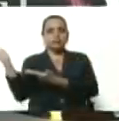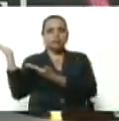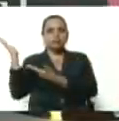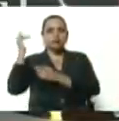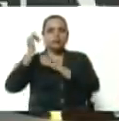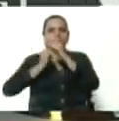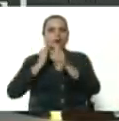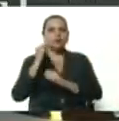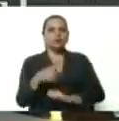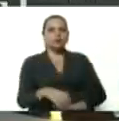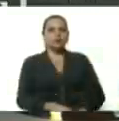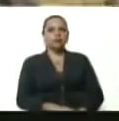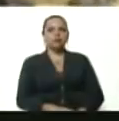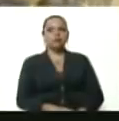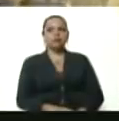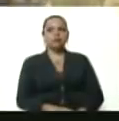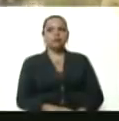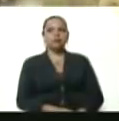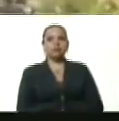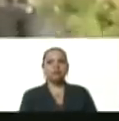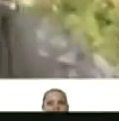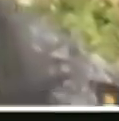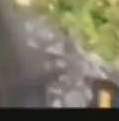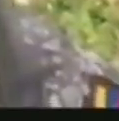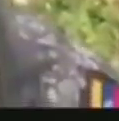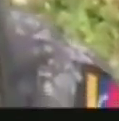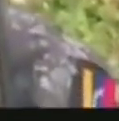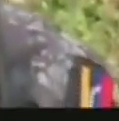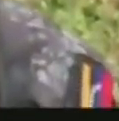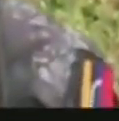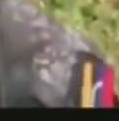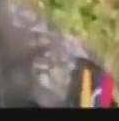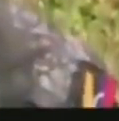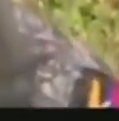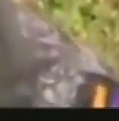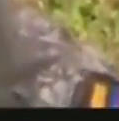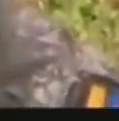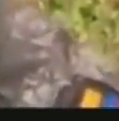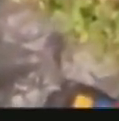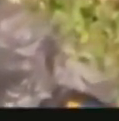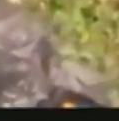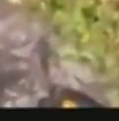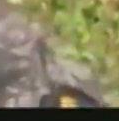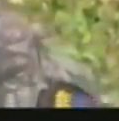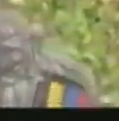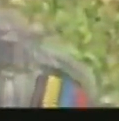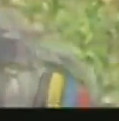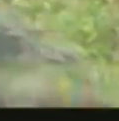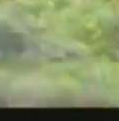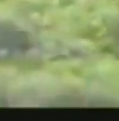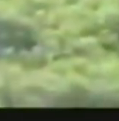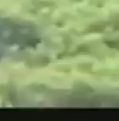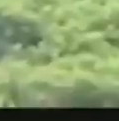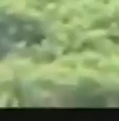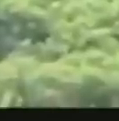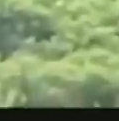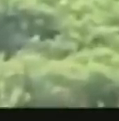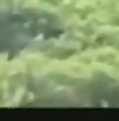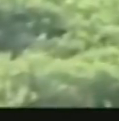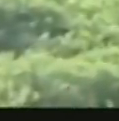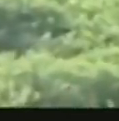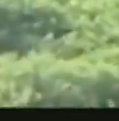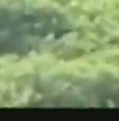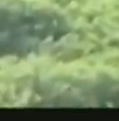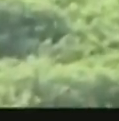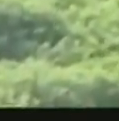video. Sector llamado La Escalera, por la difícil topografía. Como ustedes pueden